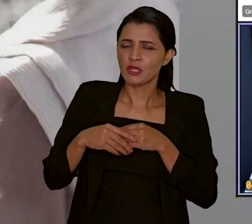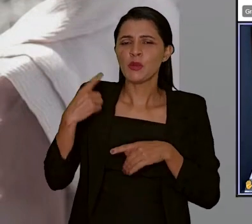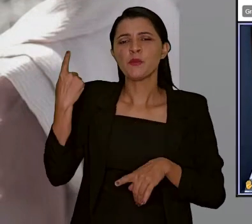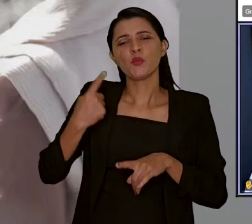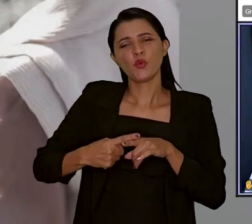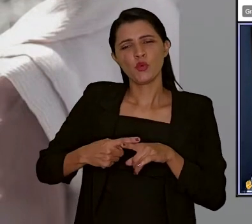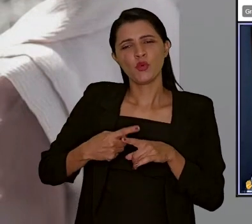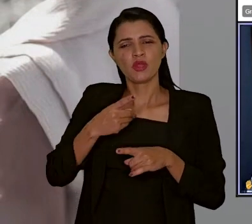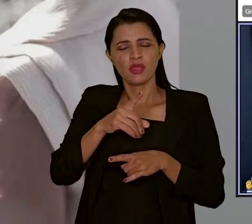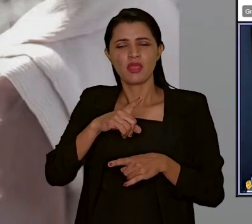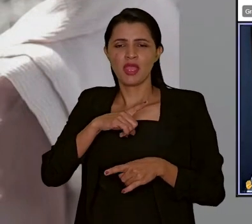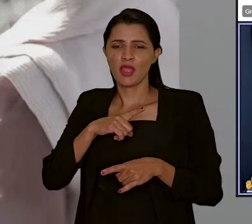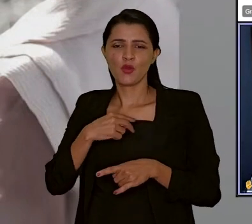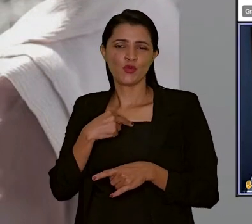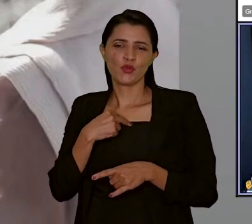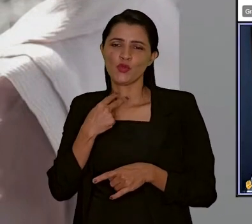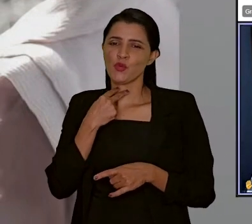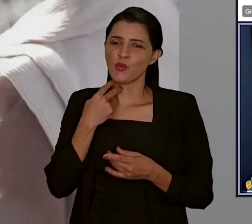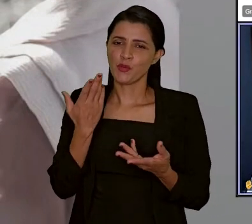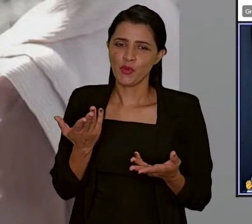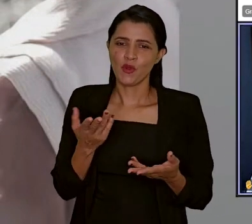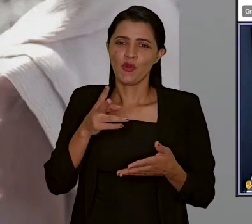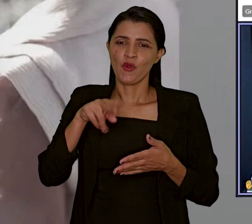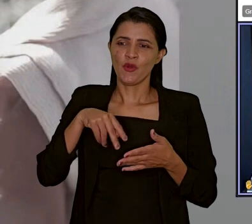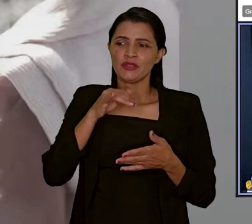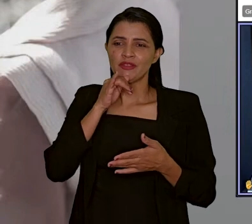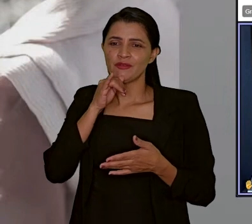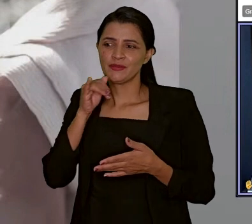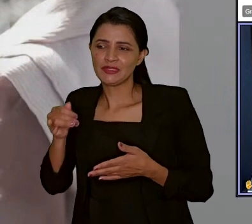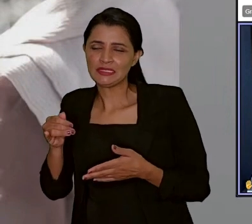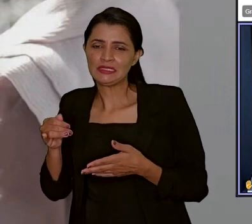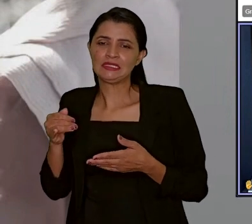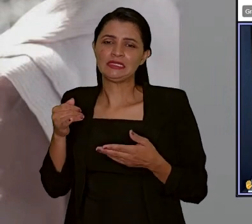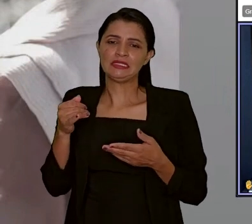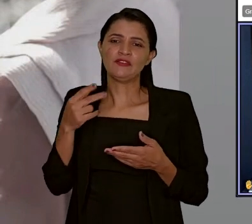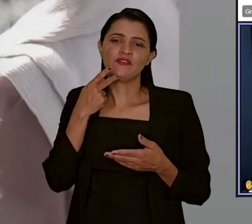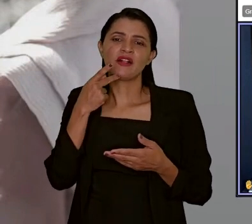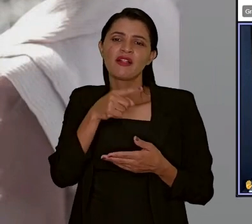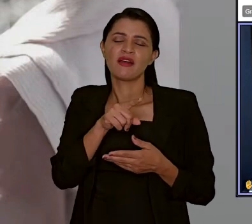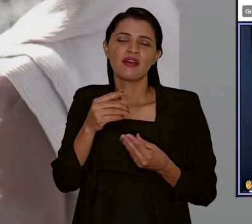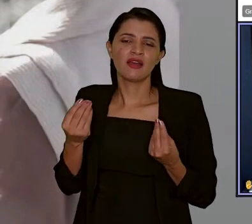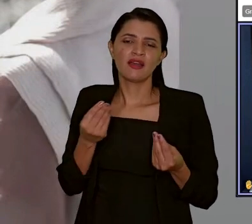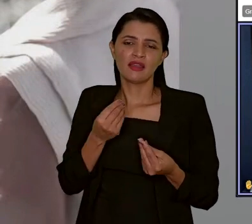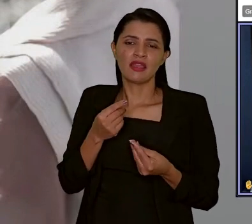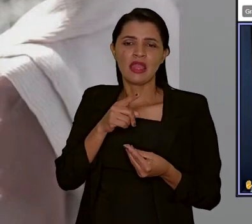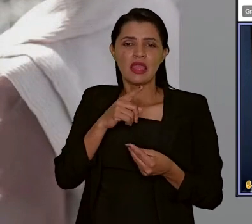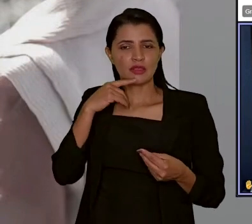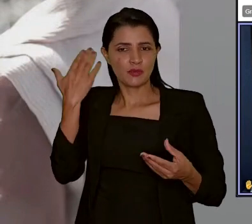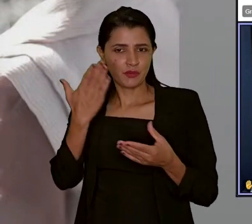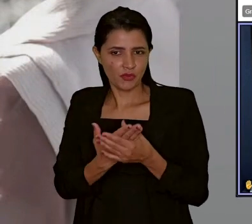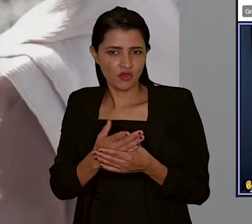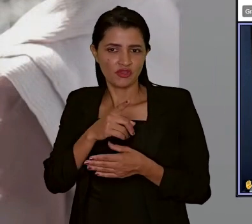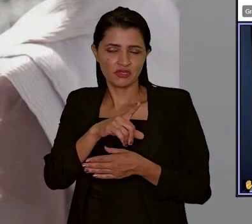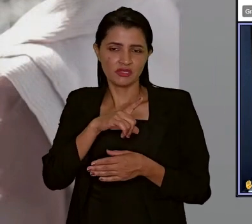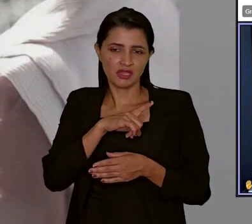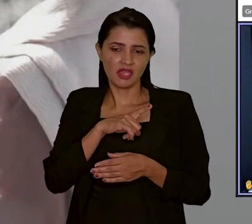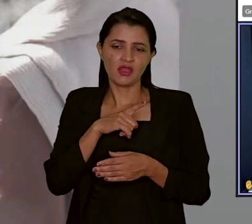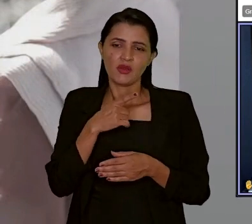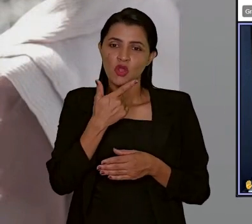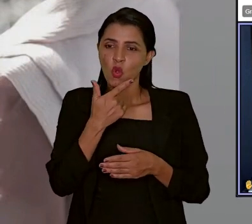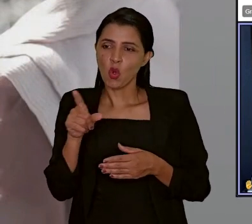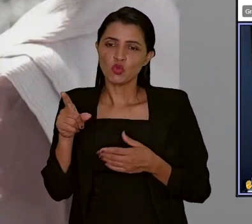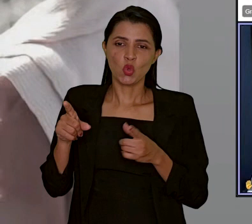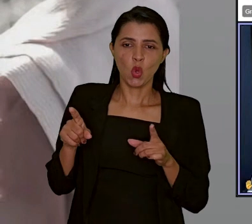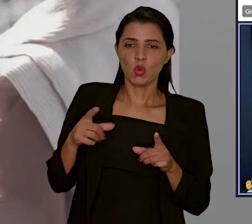yo no puedo decirle al colega que el proceso lo debe llevar de una forma o de otra, no